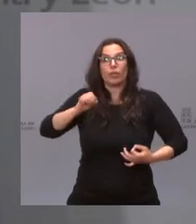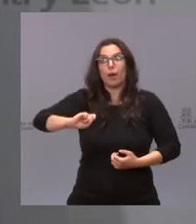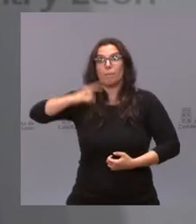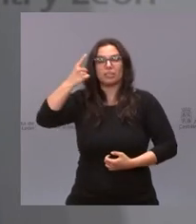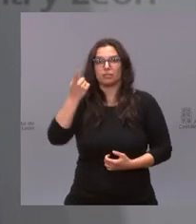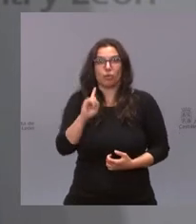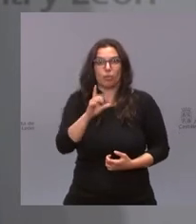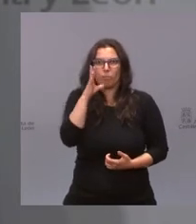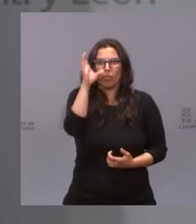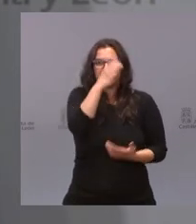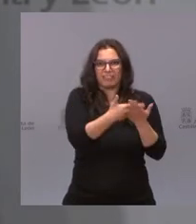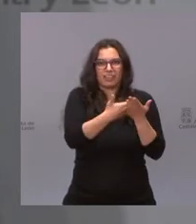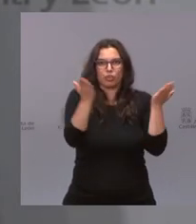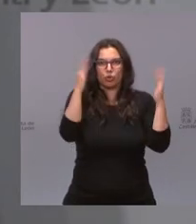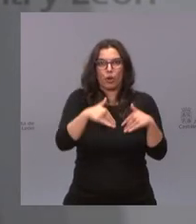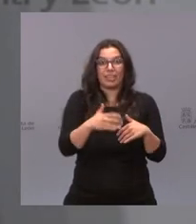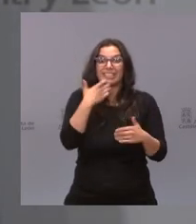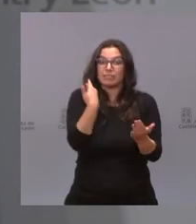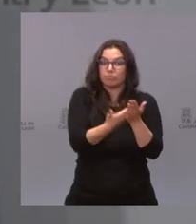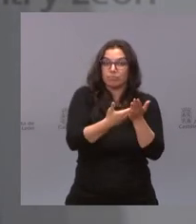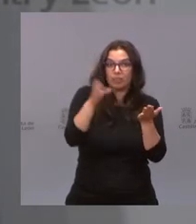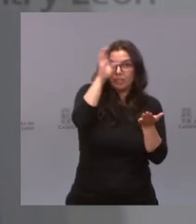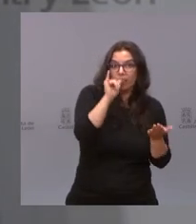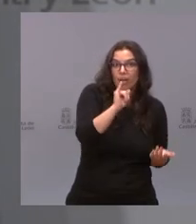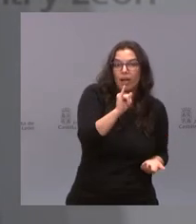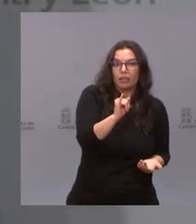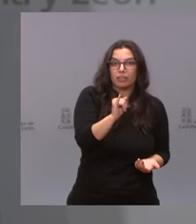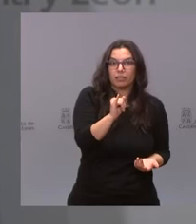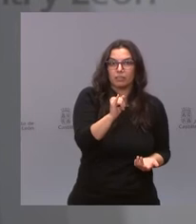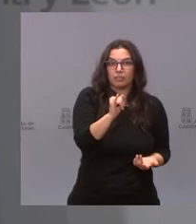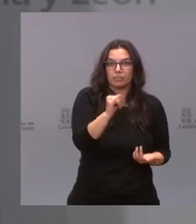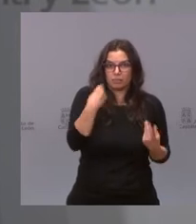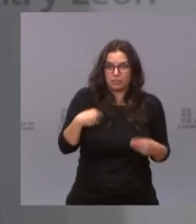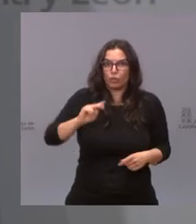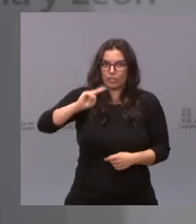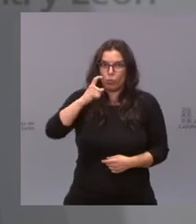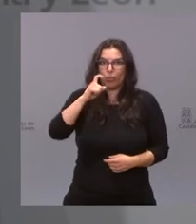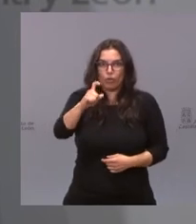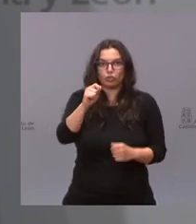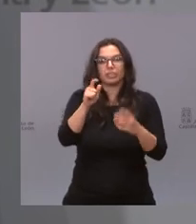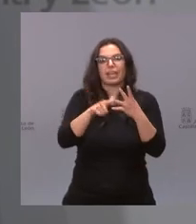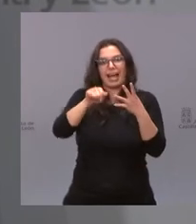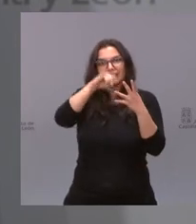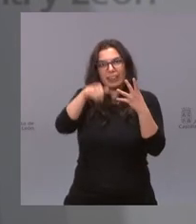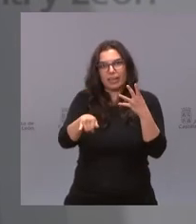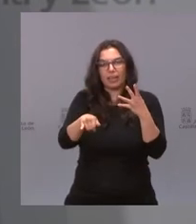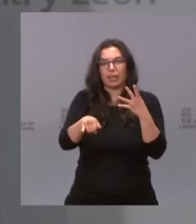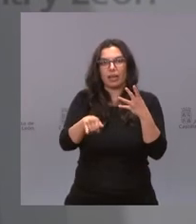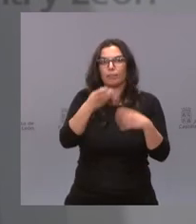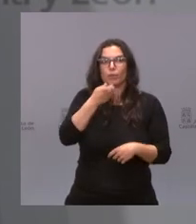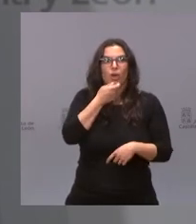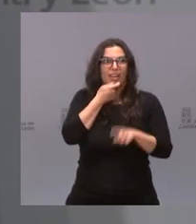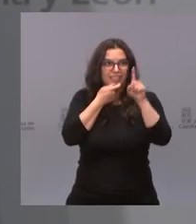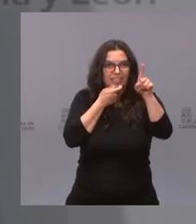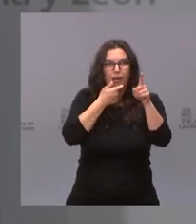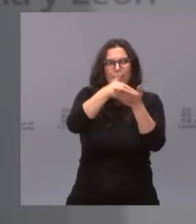eso. Y si tenemos evidencia científica de que la segunda dosis de AstraZeneca en Inglaterra, en países que se han